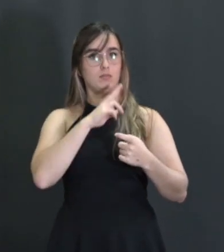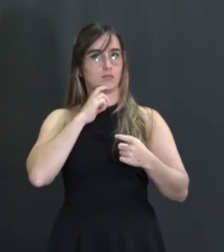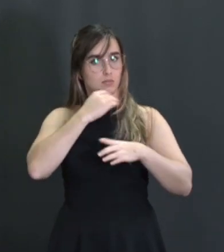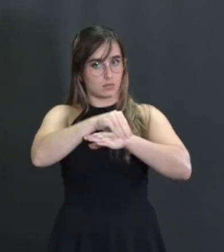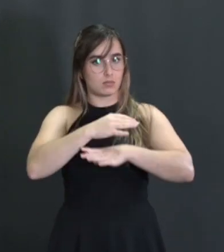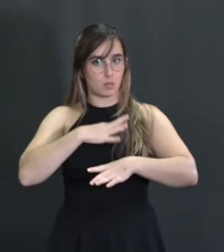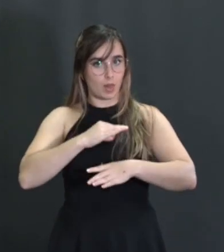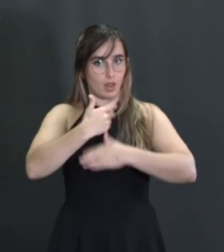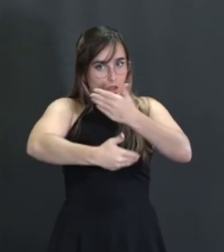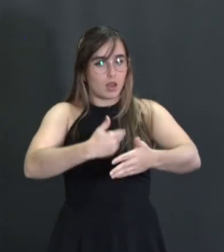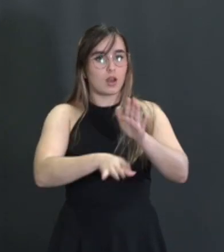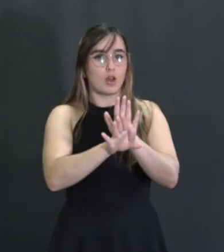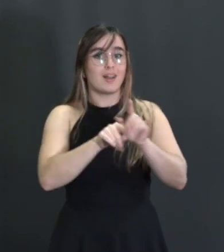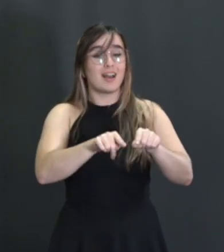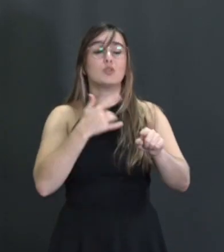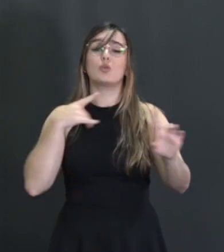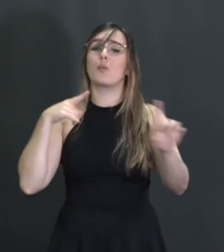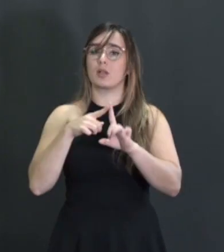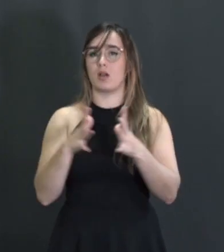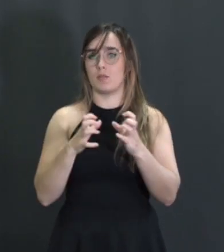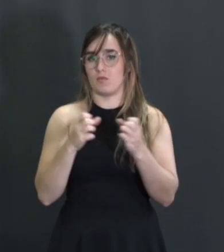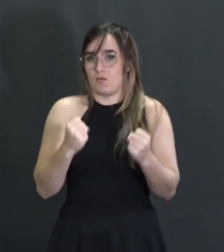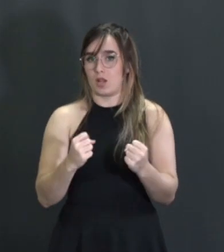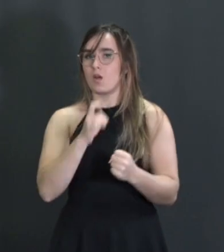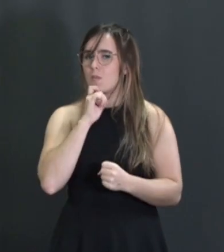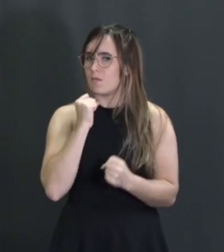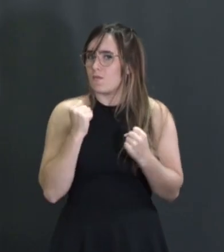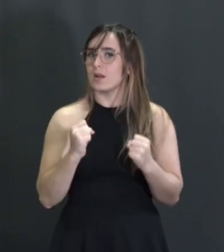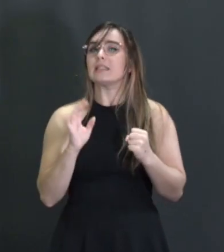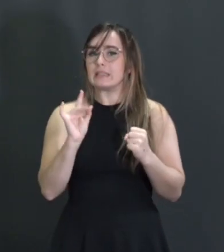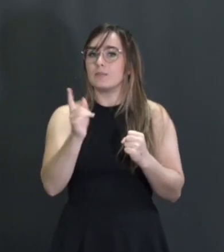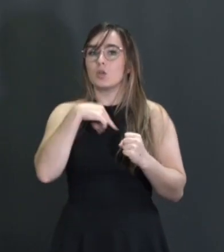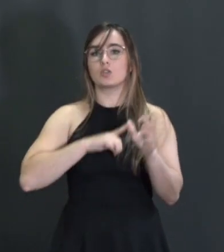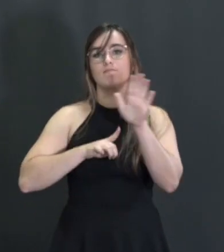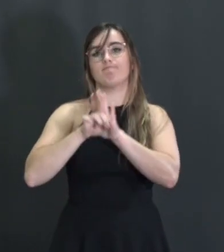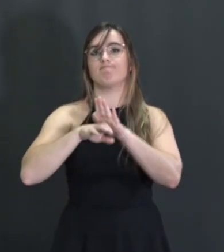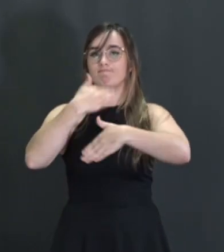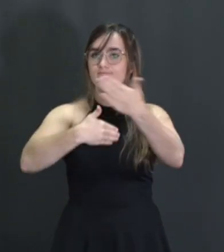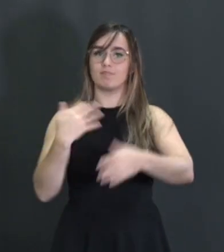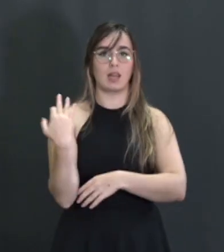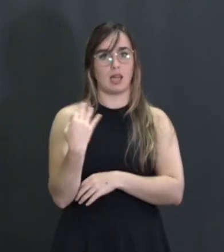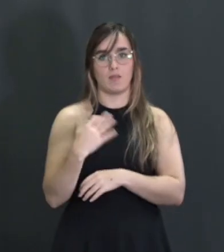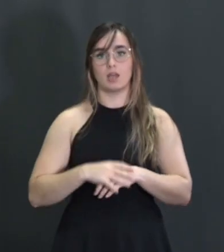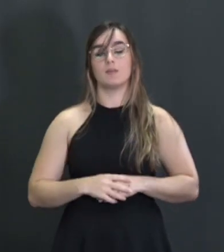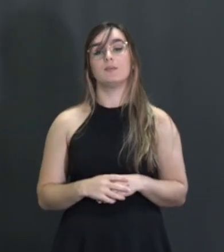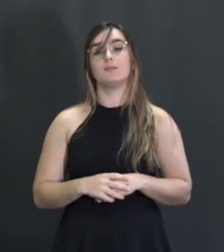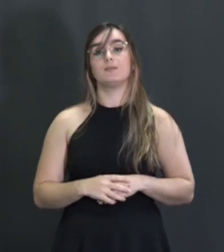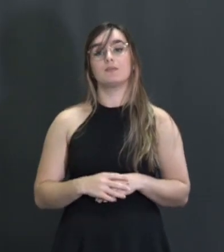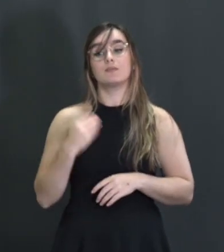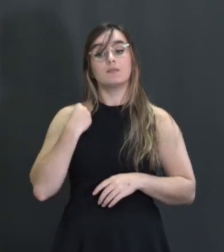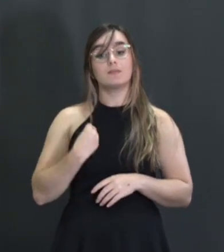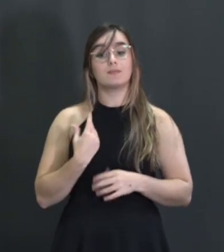objetivo muy ambicioso, muy complejo, pero que tenemos que avanzar en él. Y eso yo diría